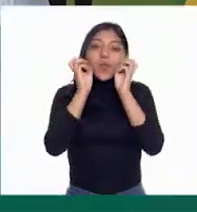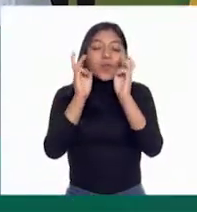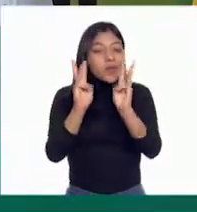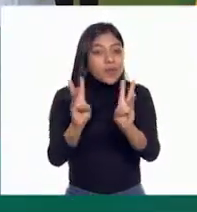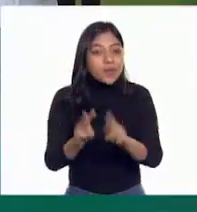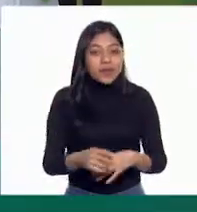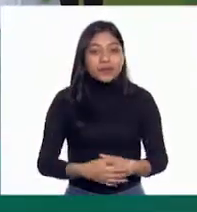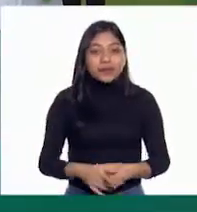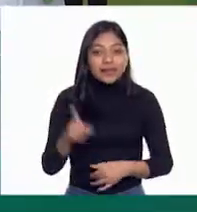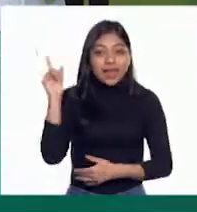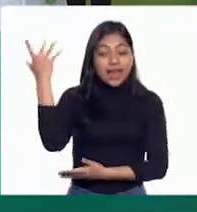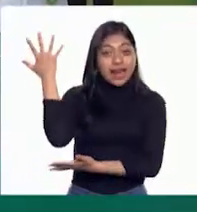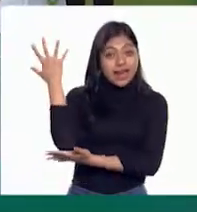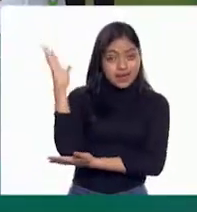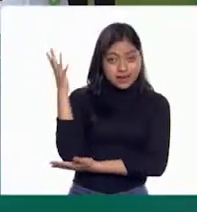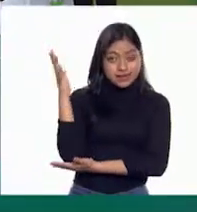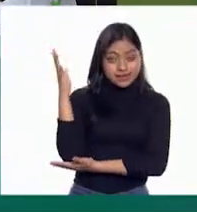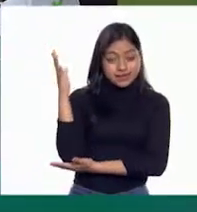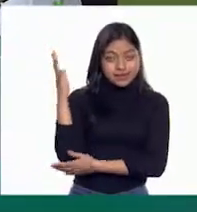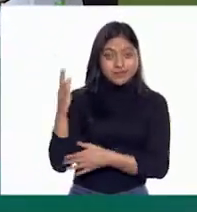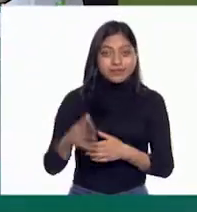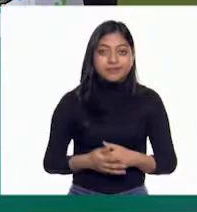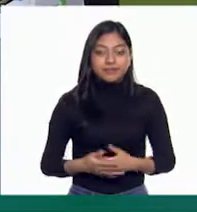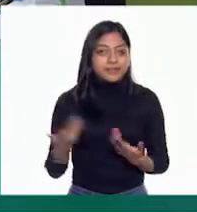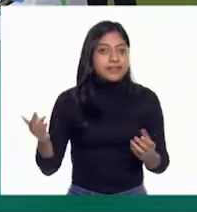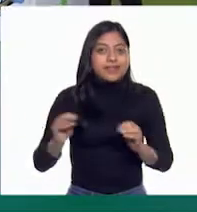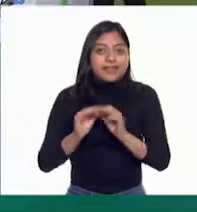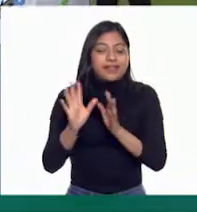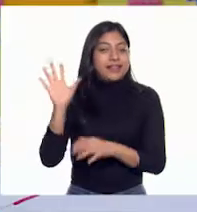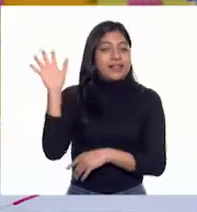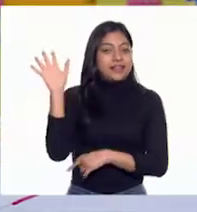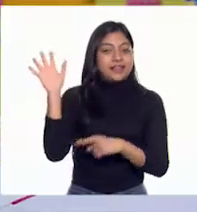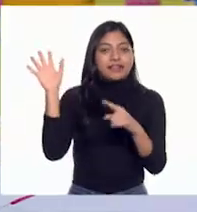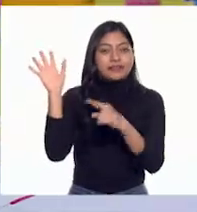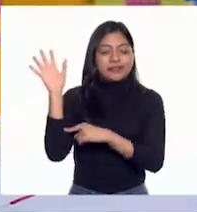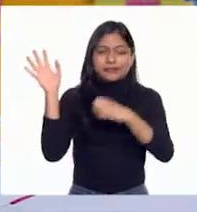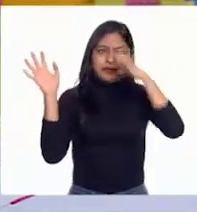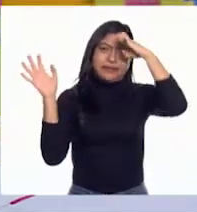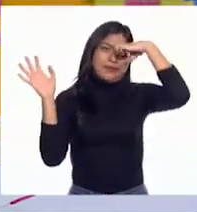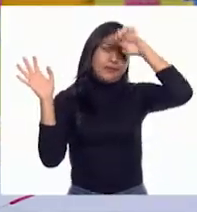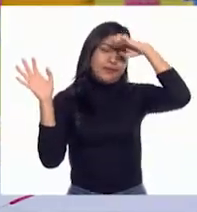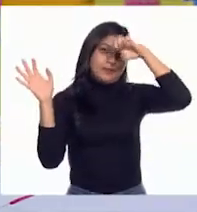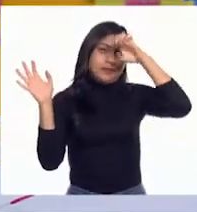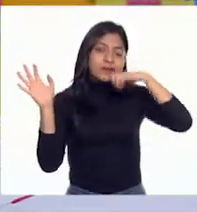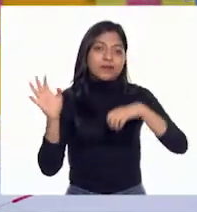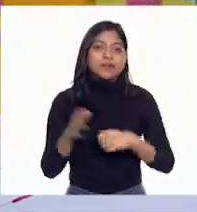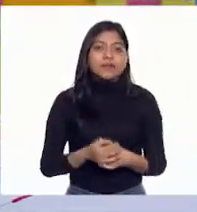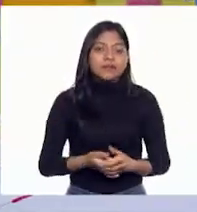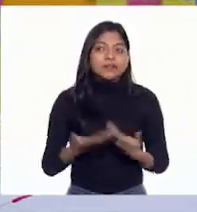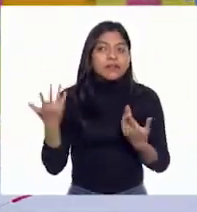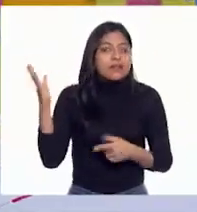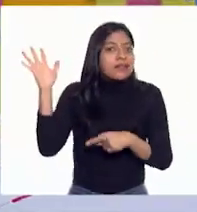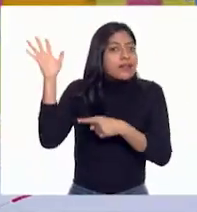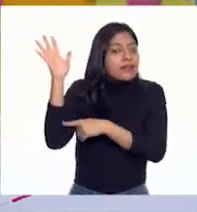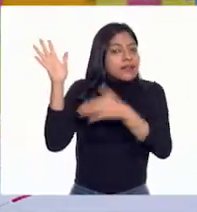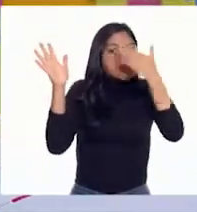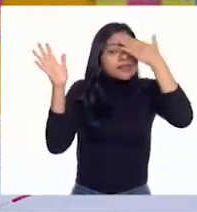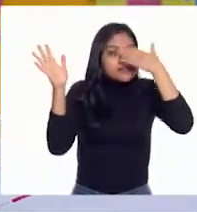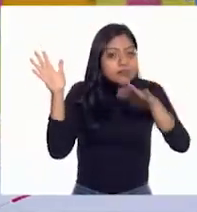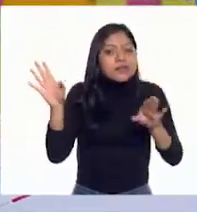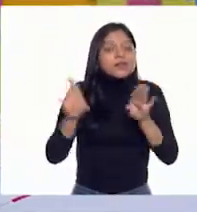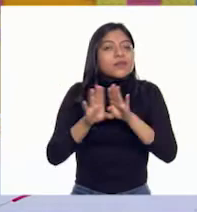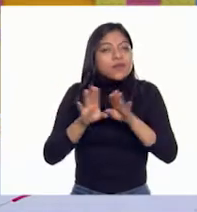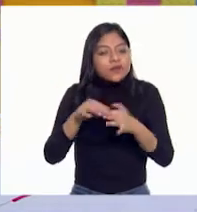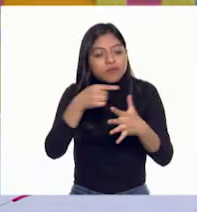¡Ah! Wow. Ese Don Árbol, claro que es un experto. Ay, ¿y quién mejor que él para contarnos